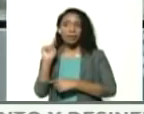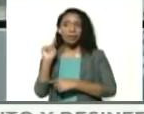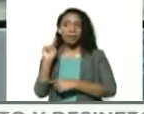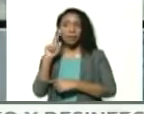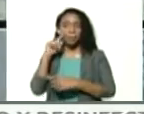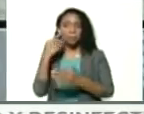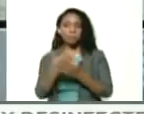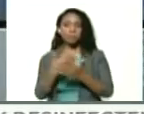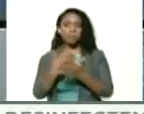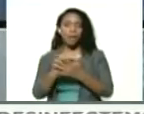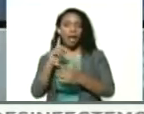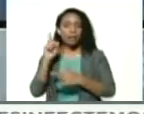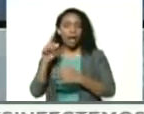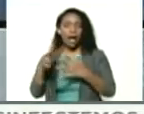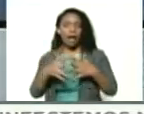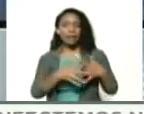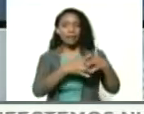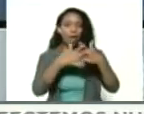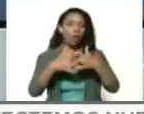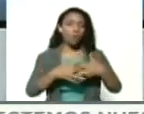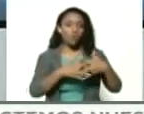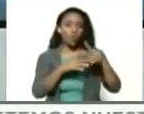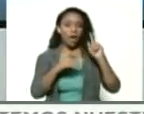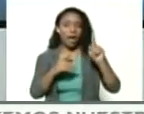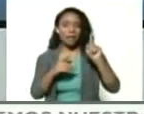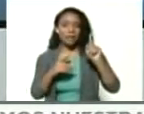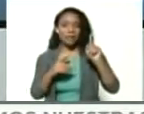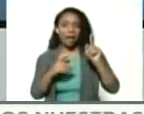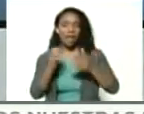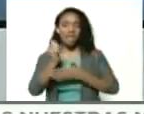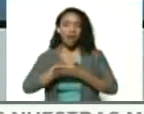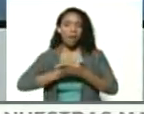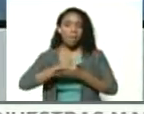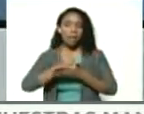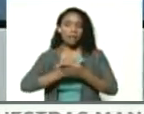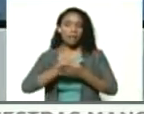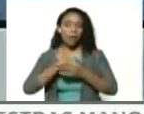probando en Georgia, Estados Unidos, fármaco antiviral